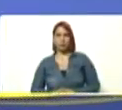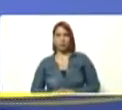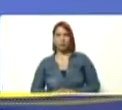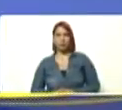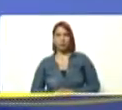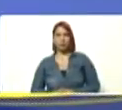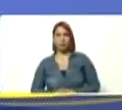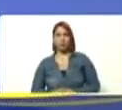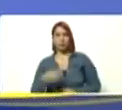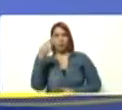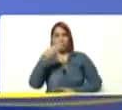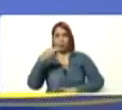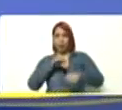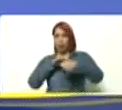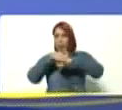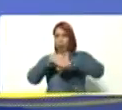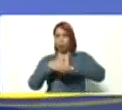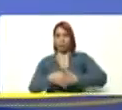Héctor,